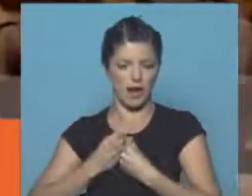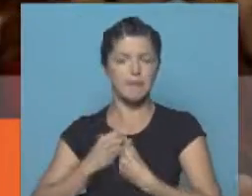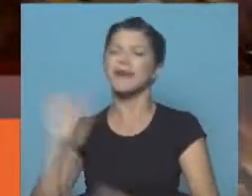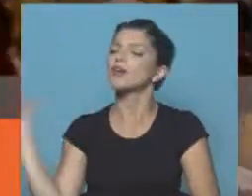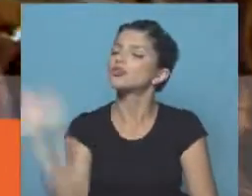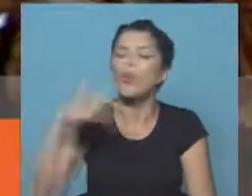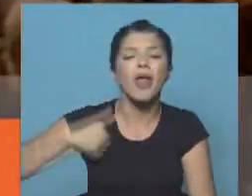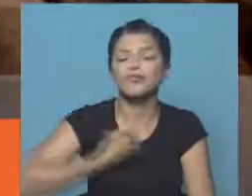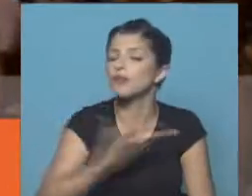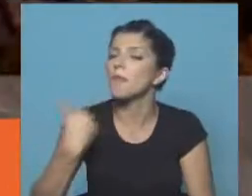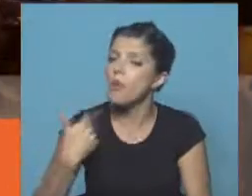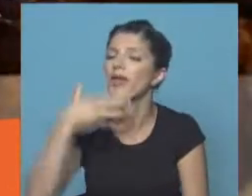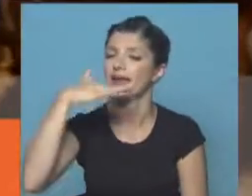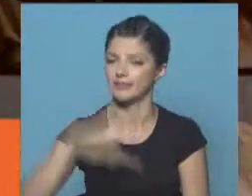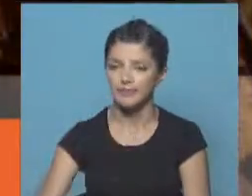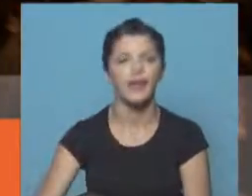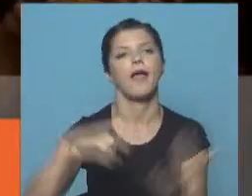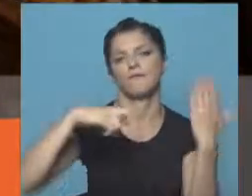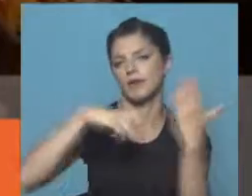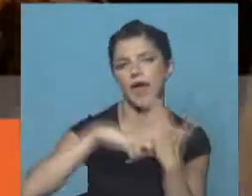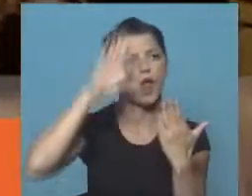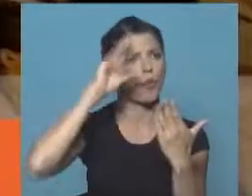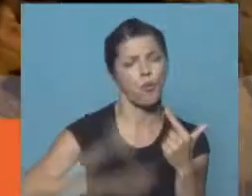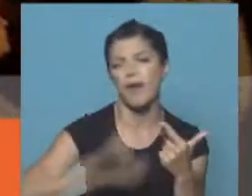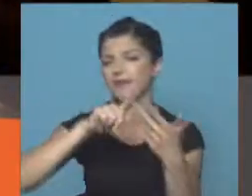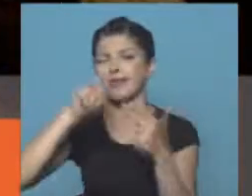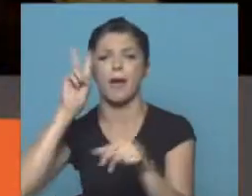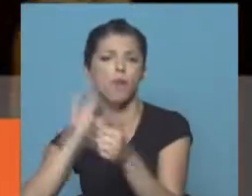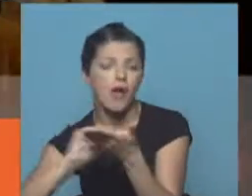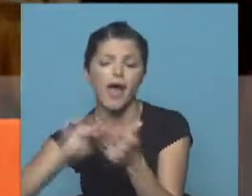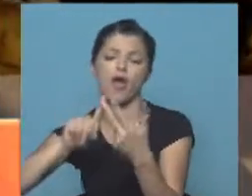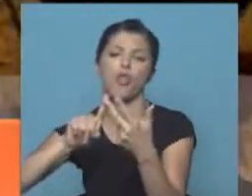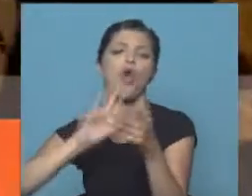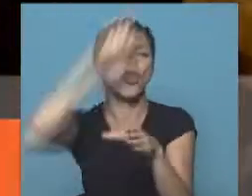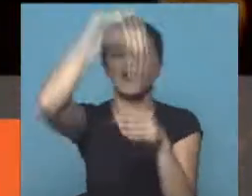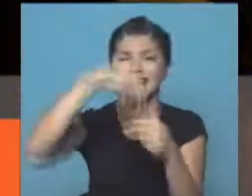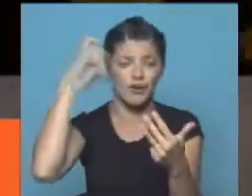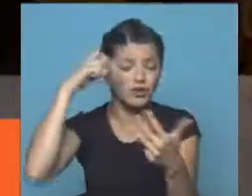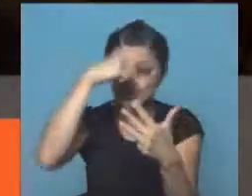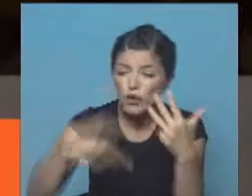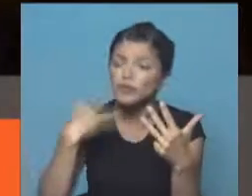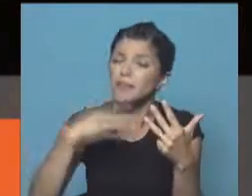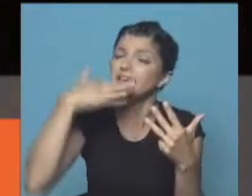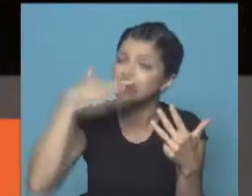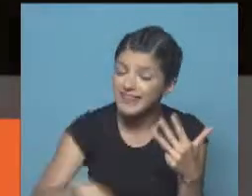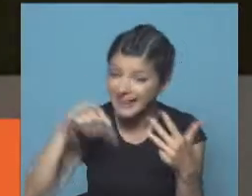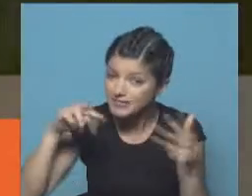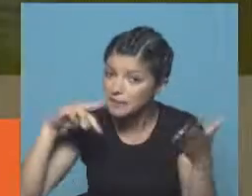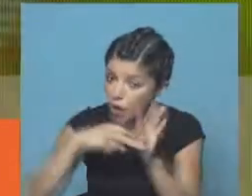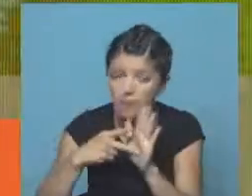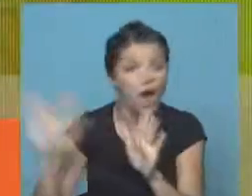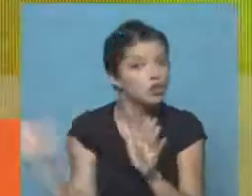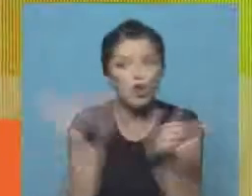y todos los actores, jueces, fiscales, defensores, miembros del Congreso, que ayuden a entender que esto es un problema que lo tenemos que